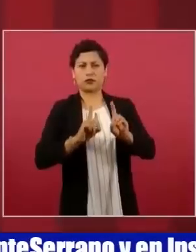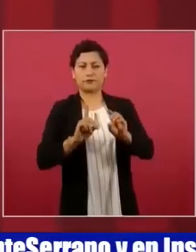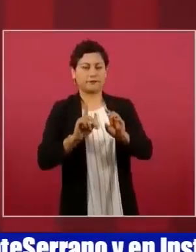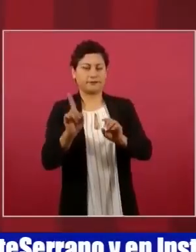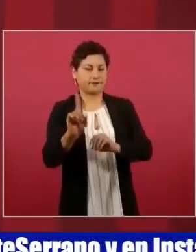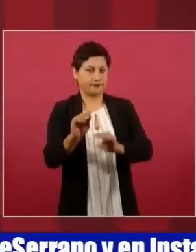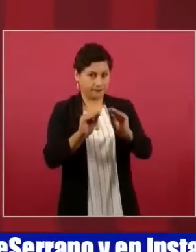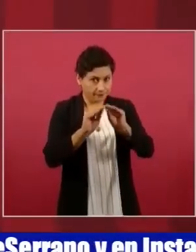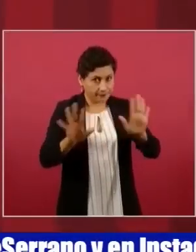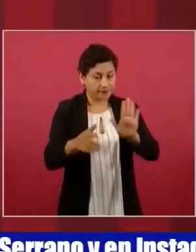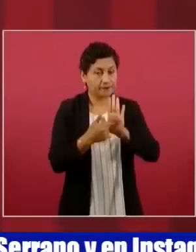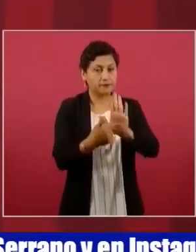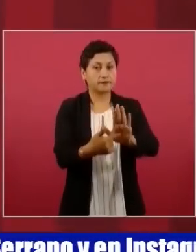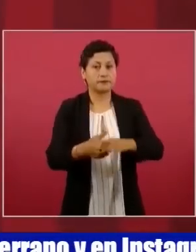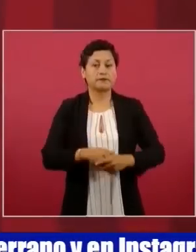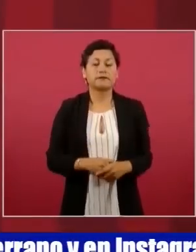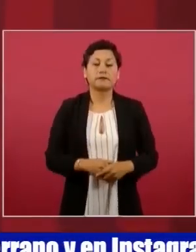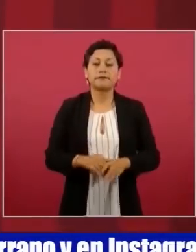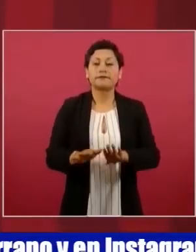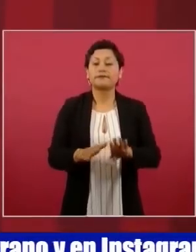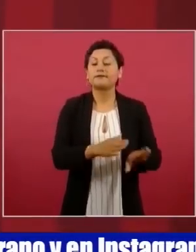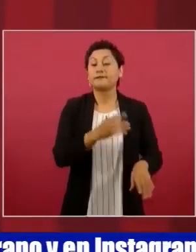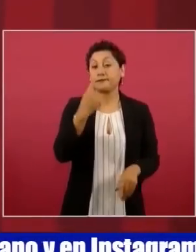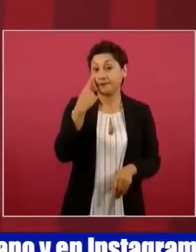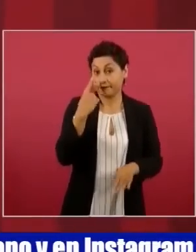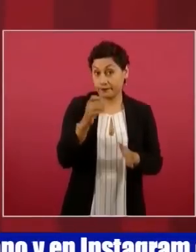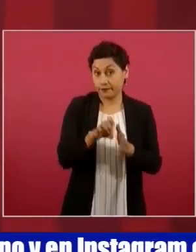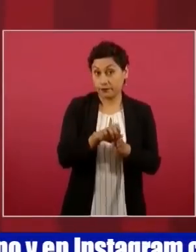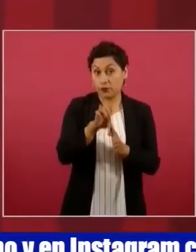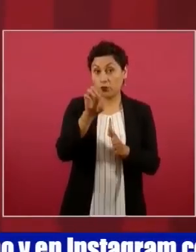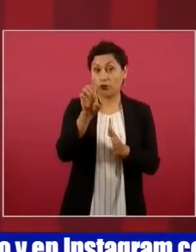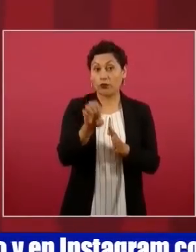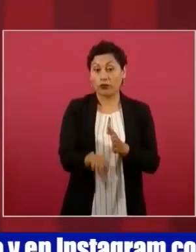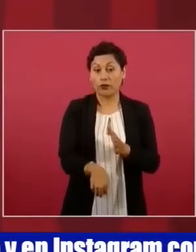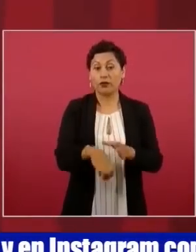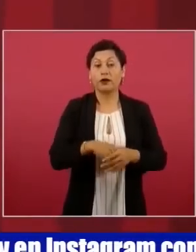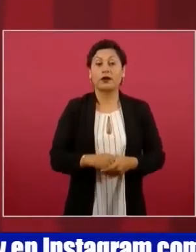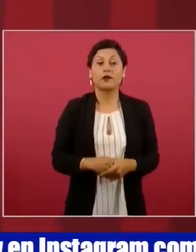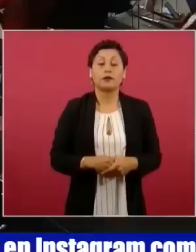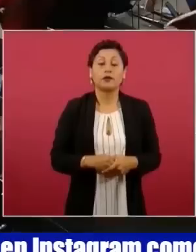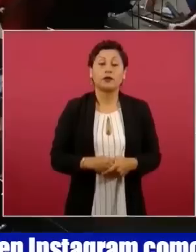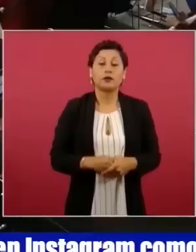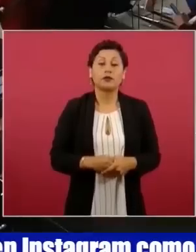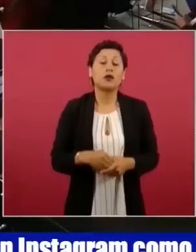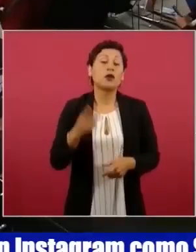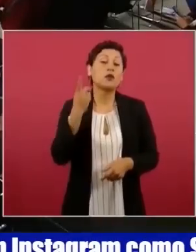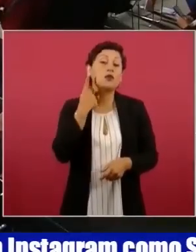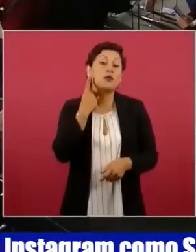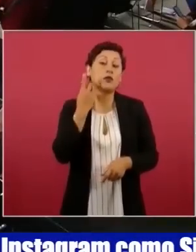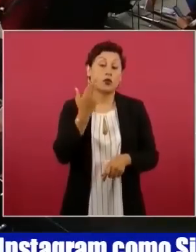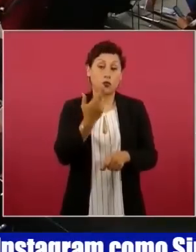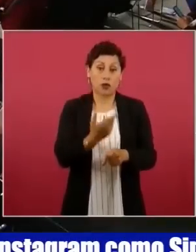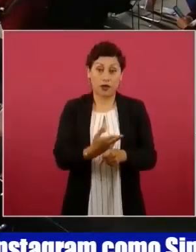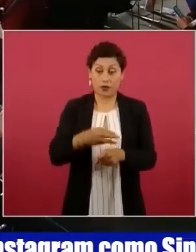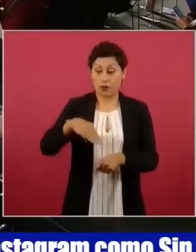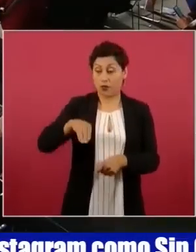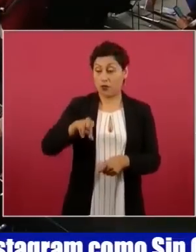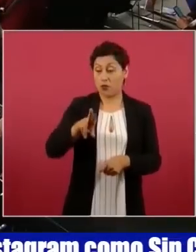En el caso de el procurador Murillo Karam,